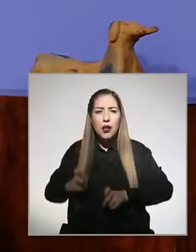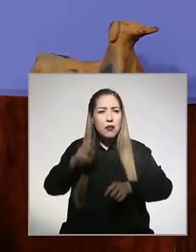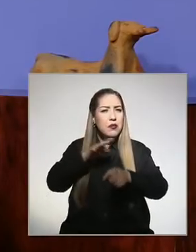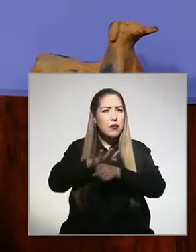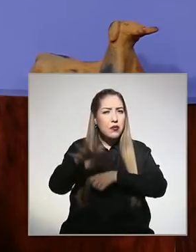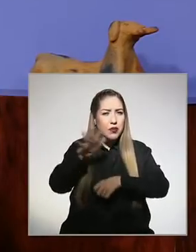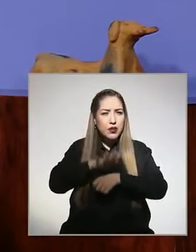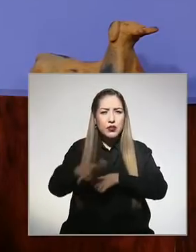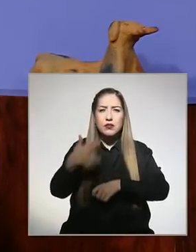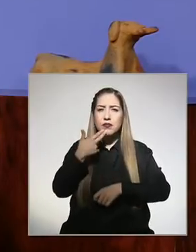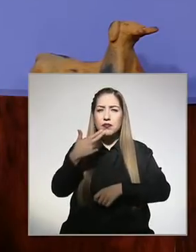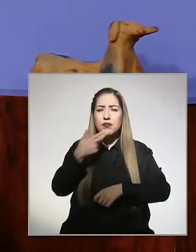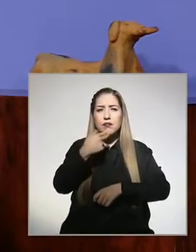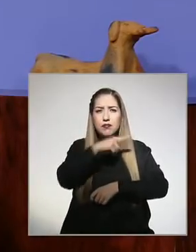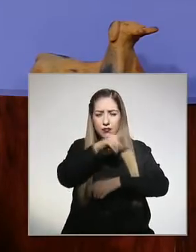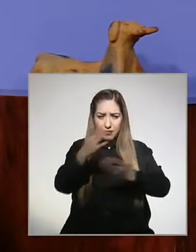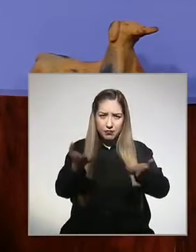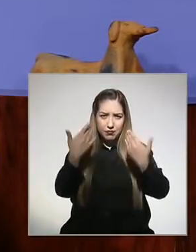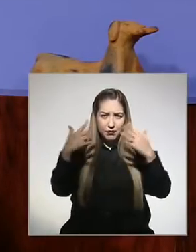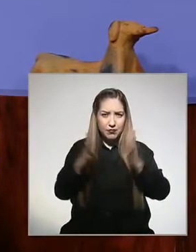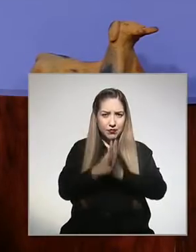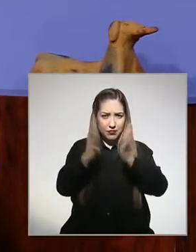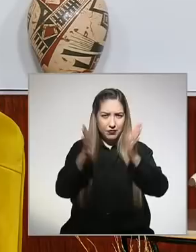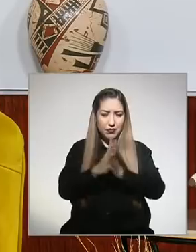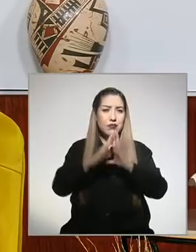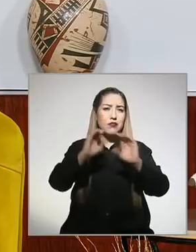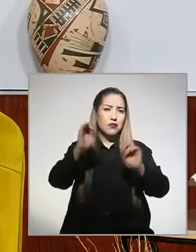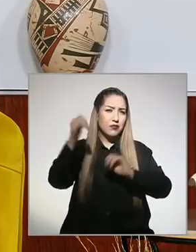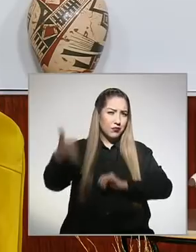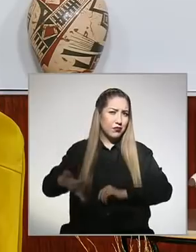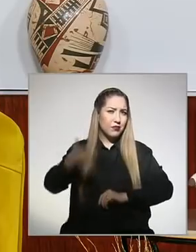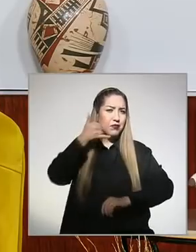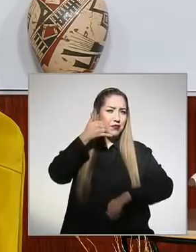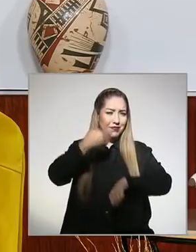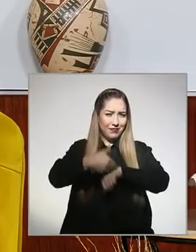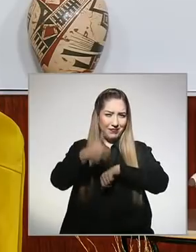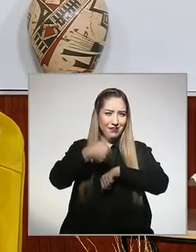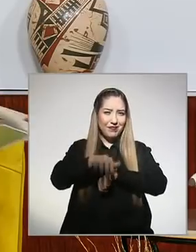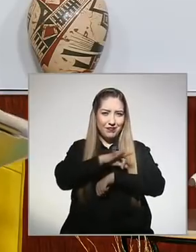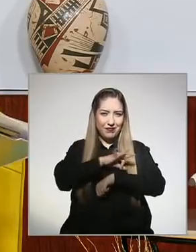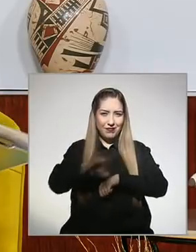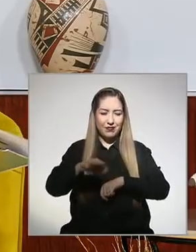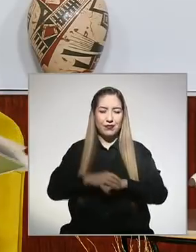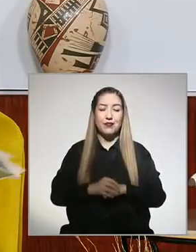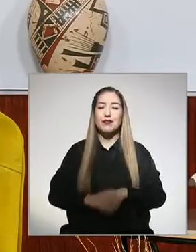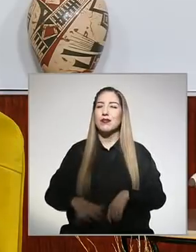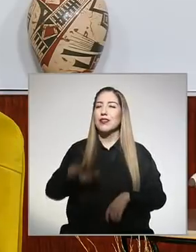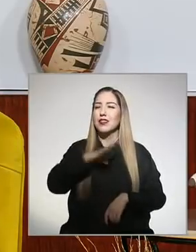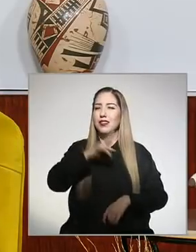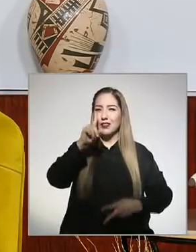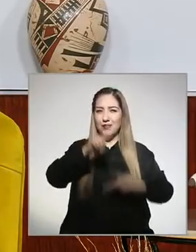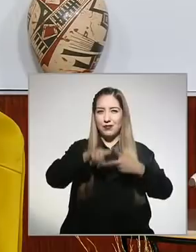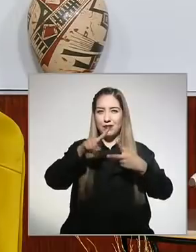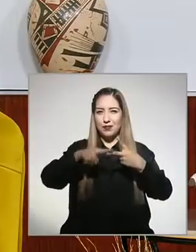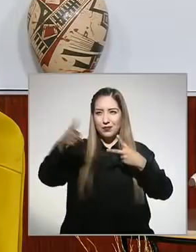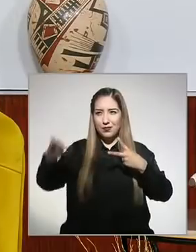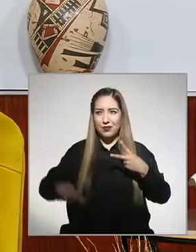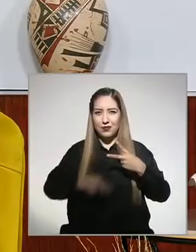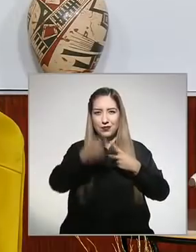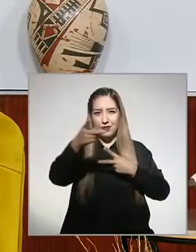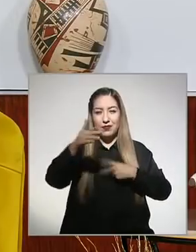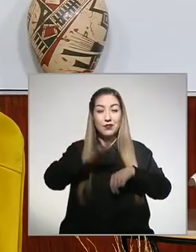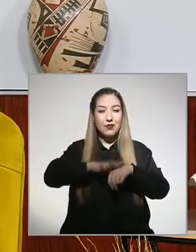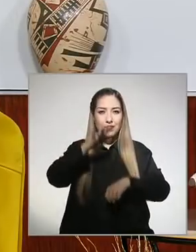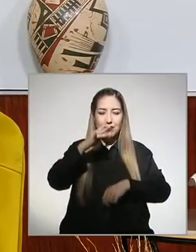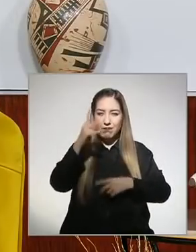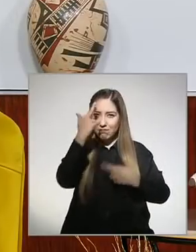pantalla? Participen en redes o márquenos. Así es, Rose. Dos preguntas que son muy pertinentes y que seguramente nos van a dar muchos puntos de